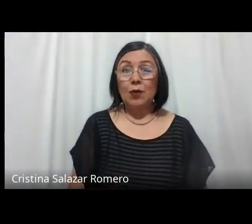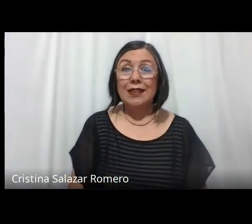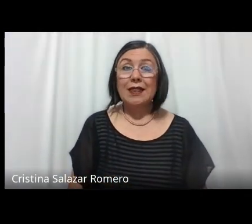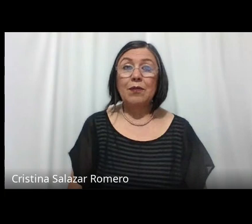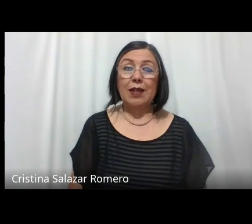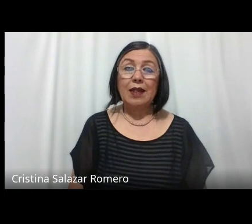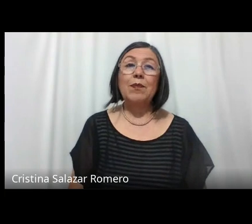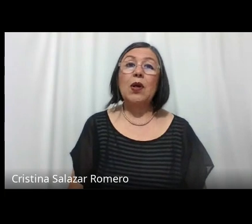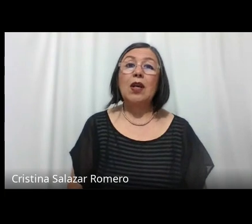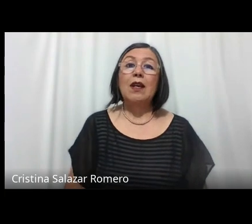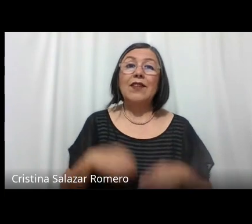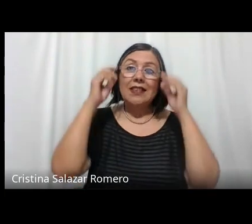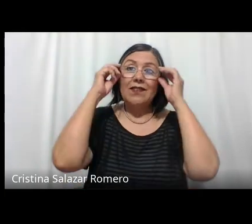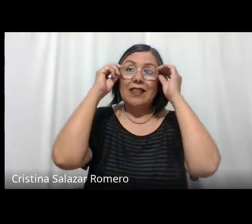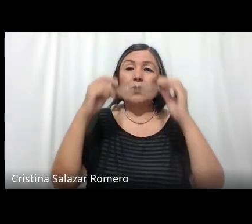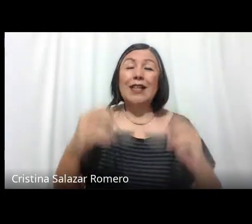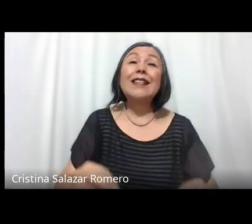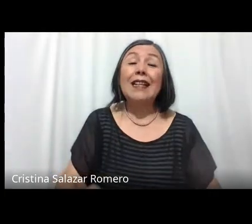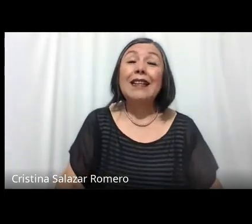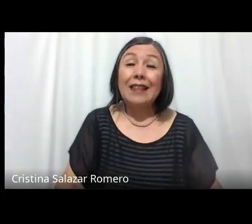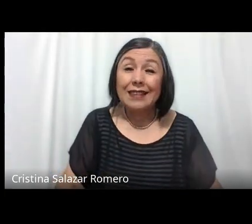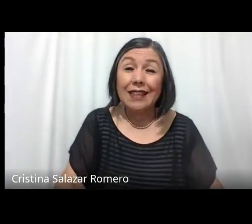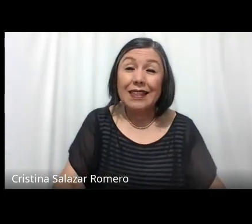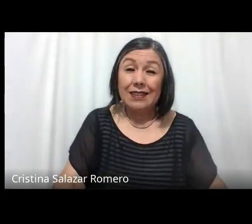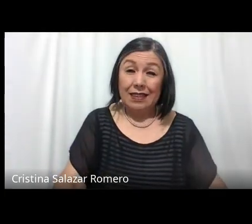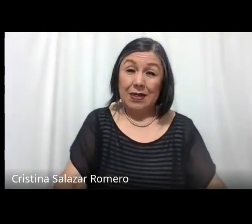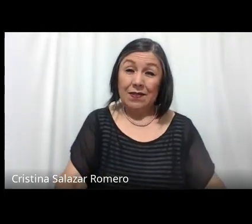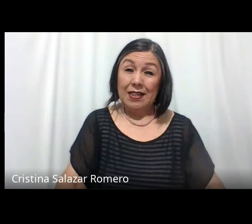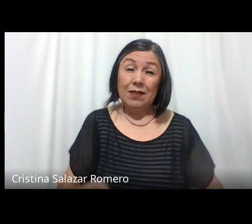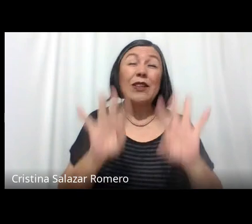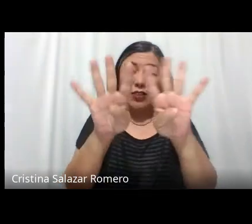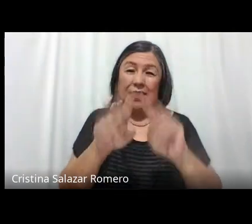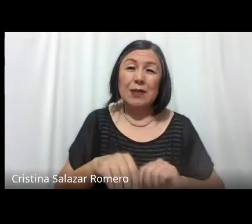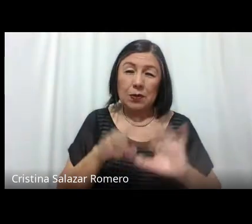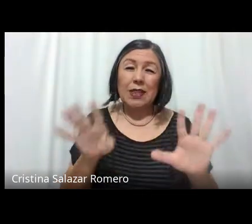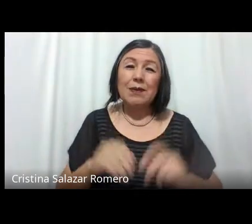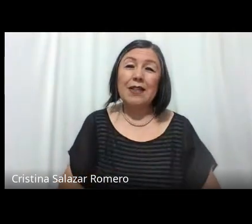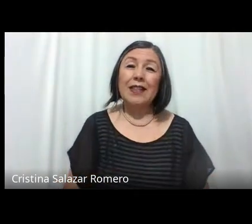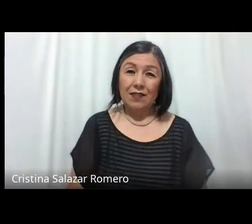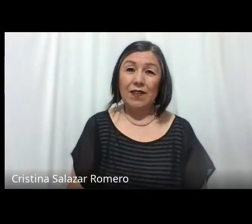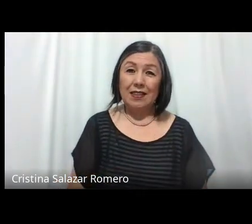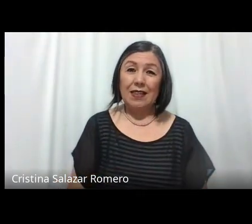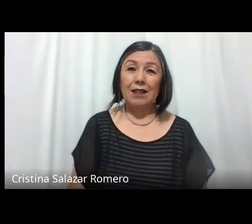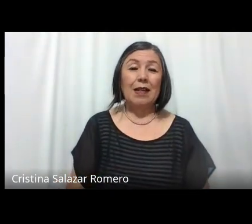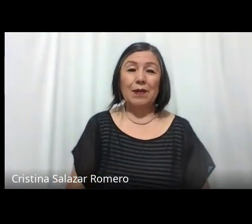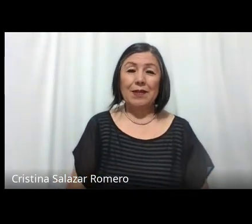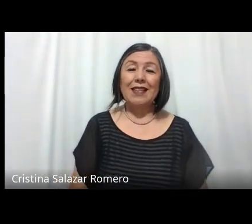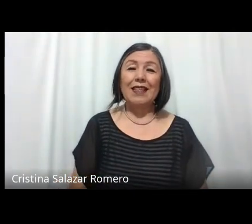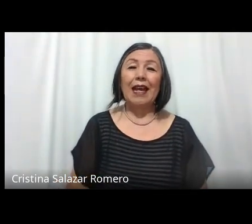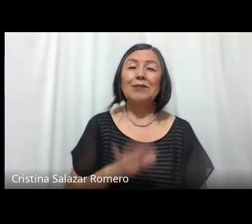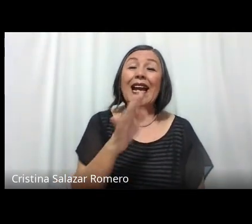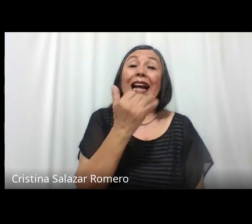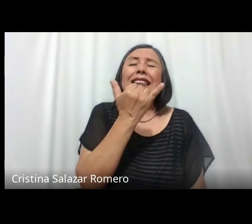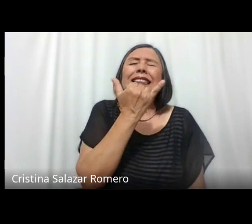mano base. Por ejemplo, fíjense bien, les voy a hacer 3 señas y van a ver, 4 señas y ustedes van a ver la diferencia. La primera